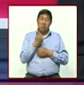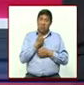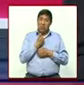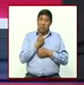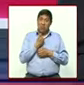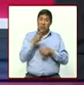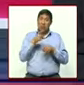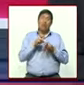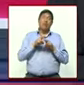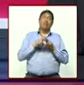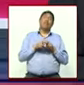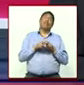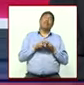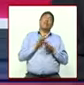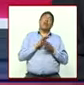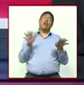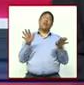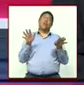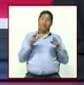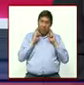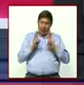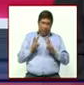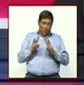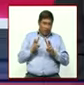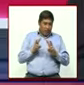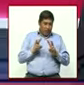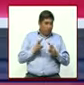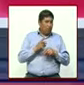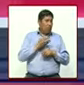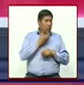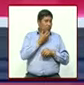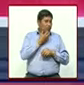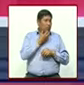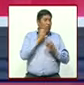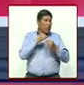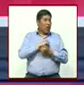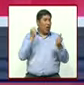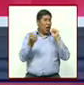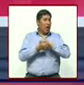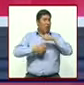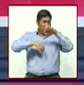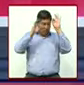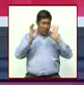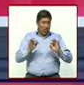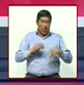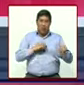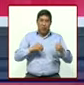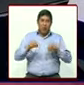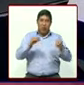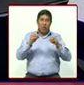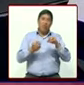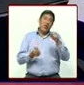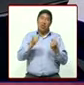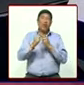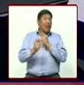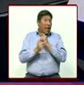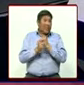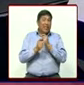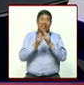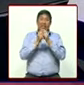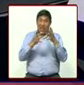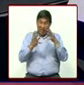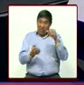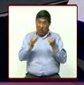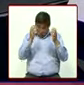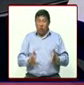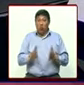cotidiana. La industria automotriz observa con atención este avance que podría cambiar para siempre la forma en que nos desplazamos. ¿Utilizarían este medio